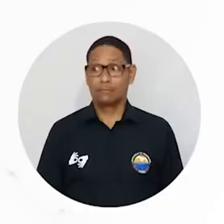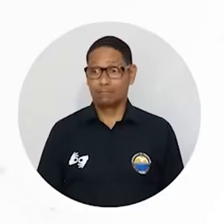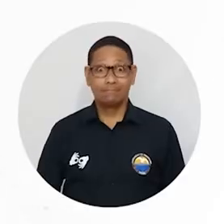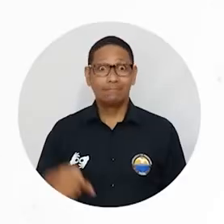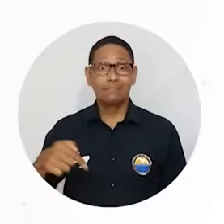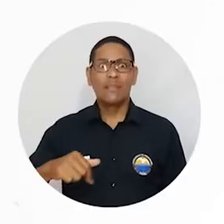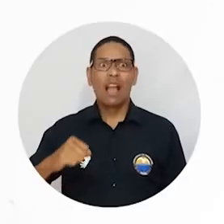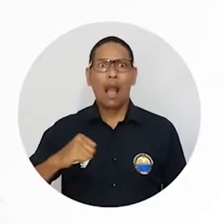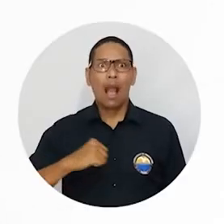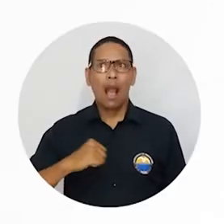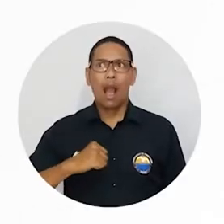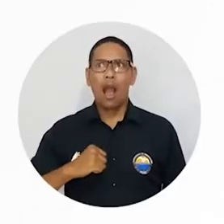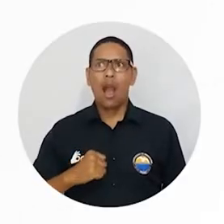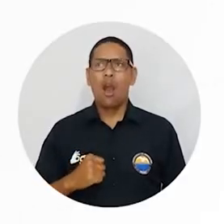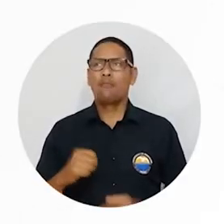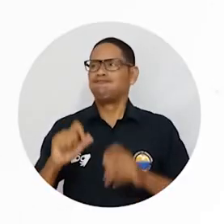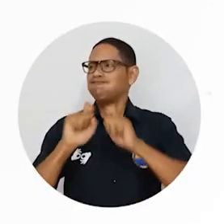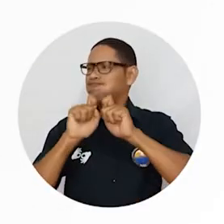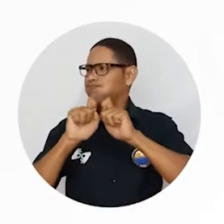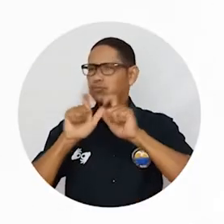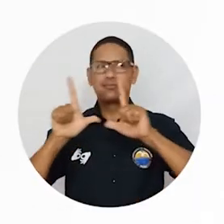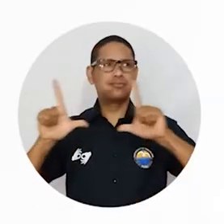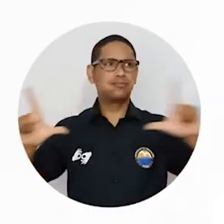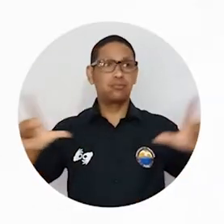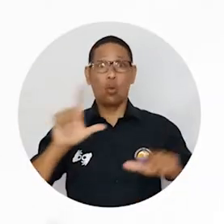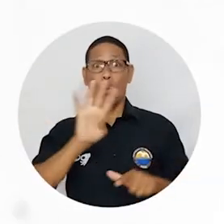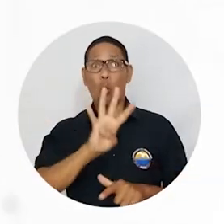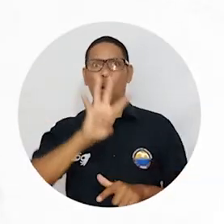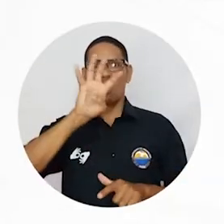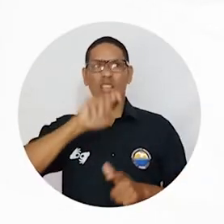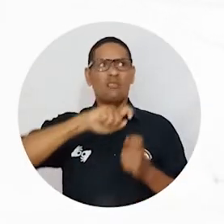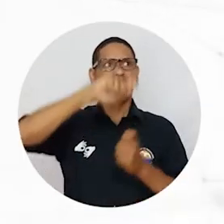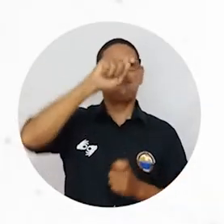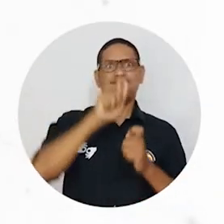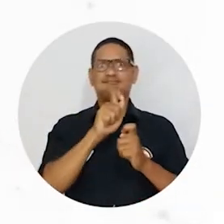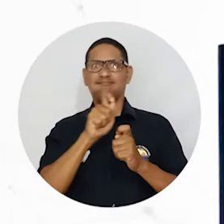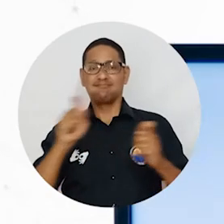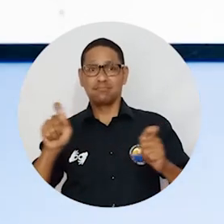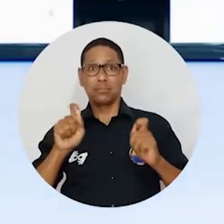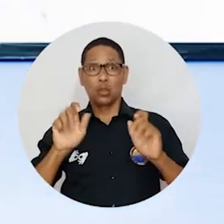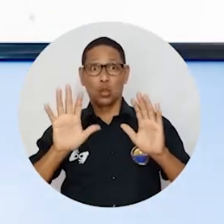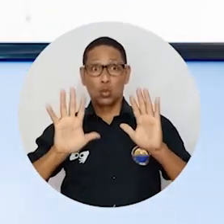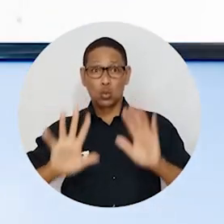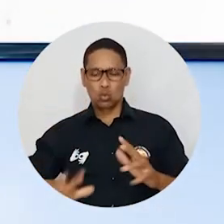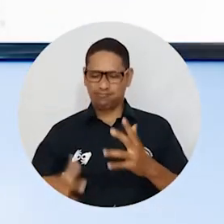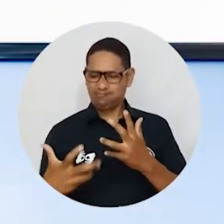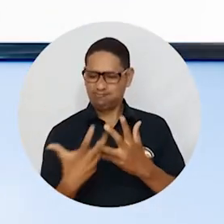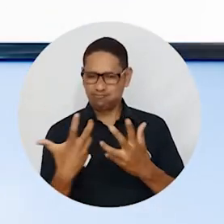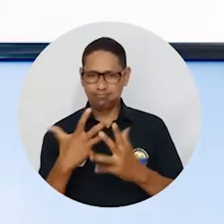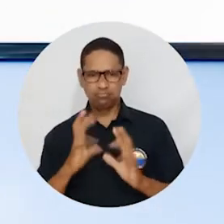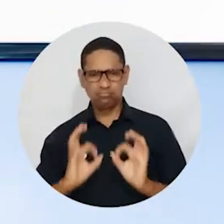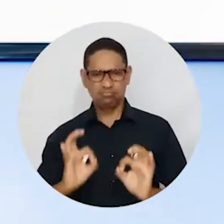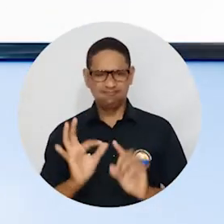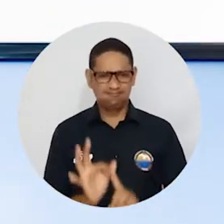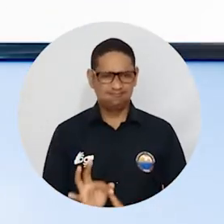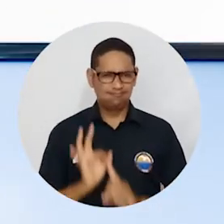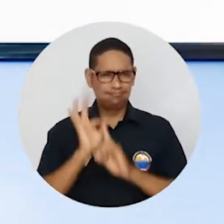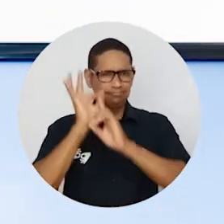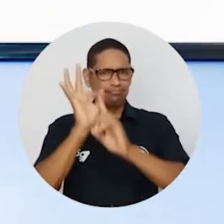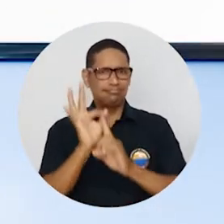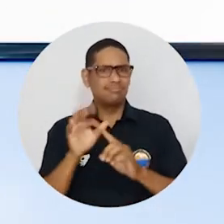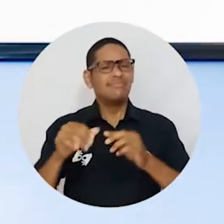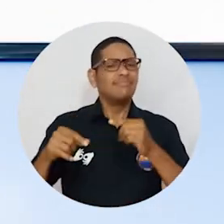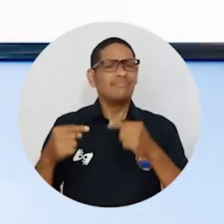Esta estación está compuesta por una estructura que sostiene una pantalla de 49 pulgadas y un sistema Polycom Studio. El